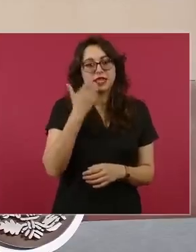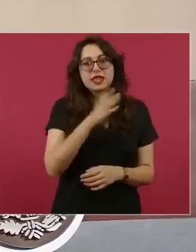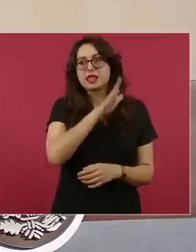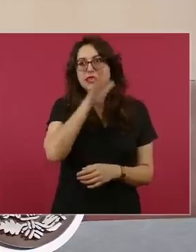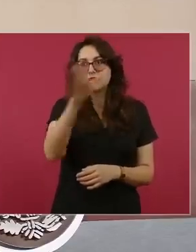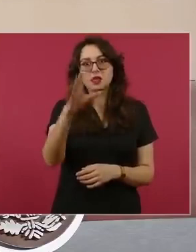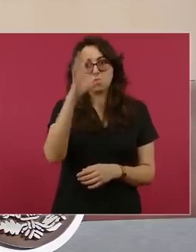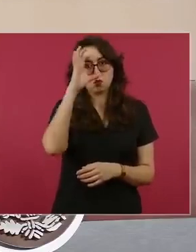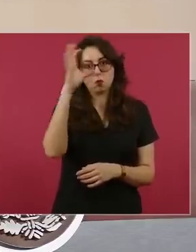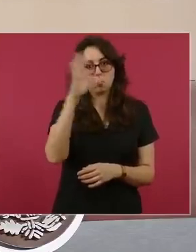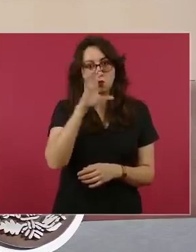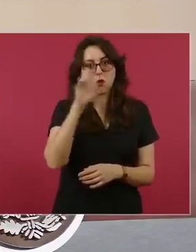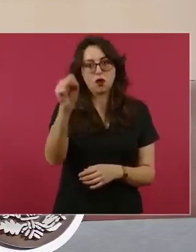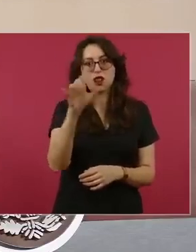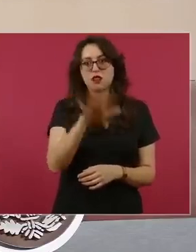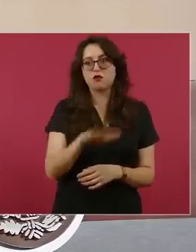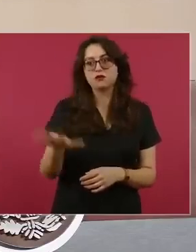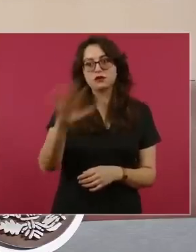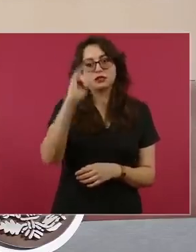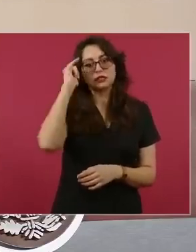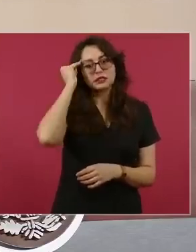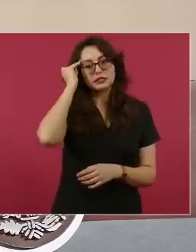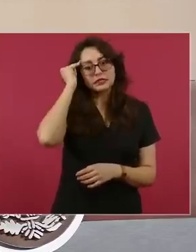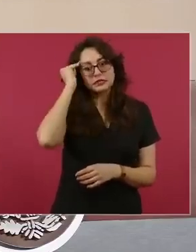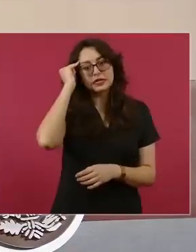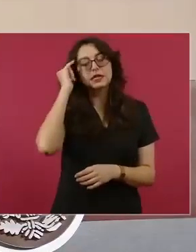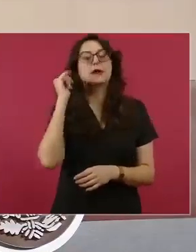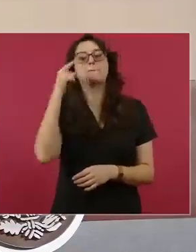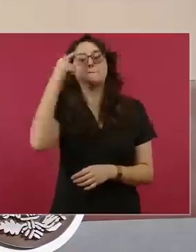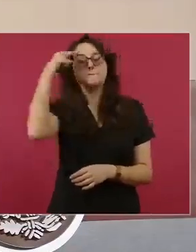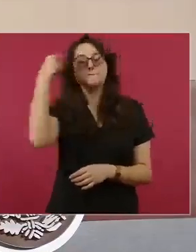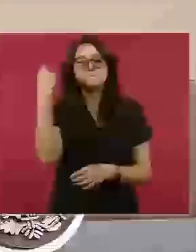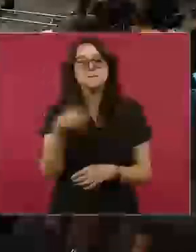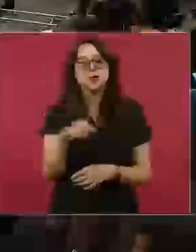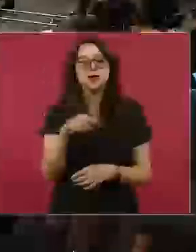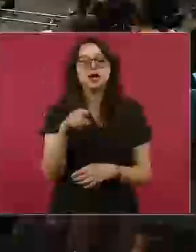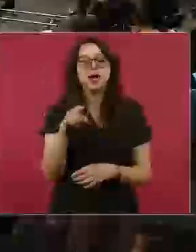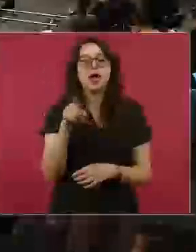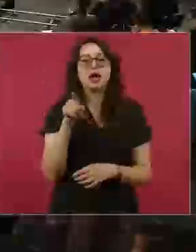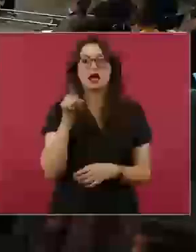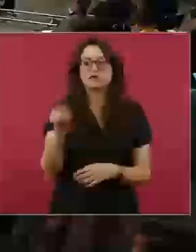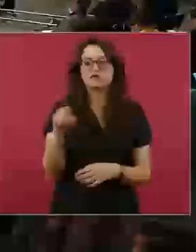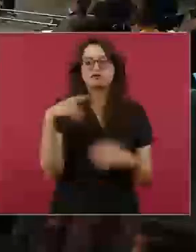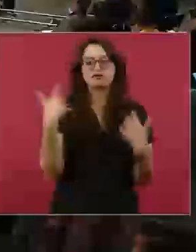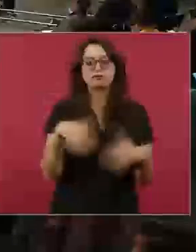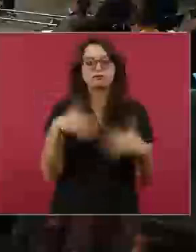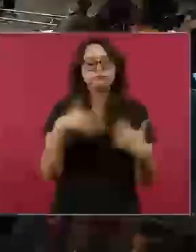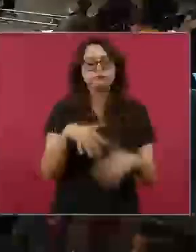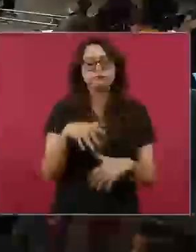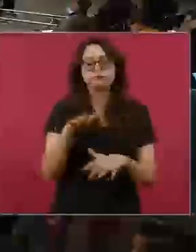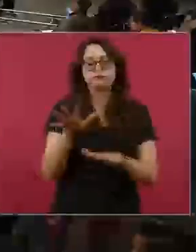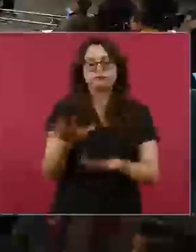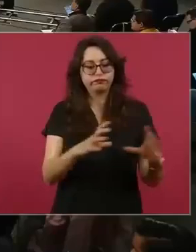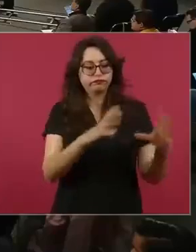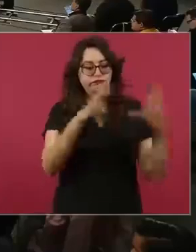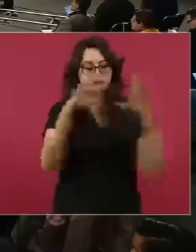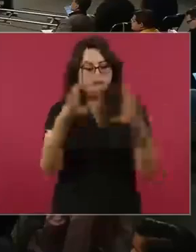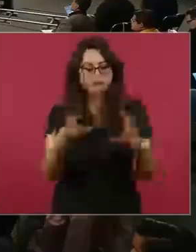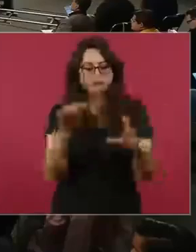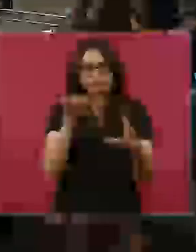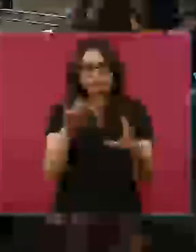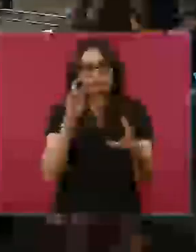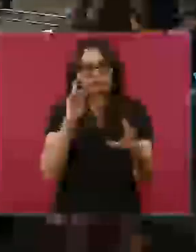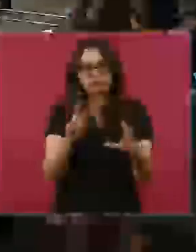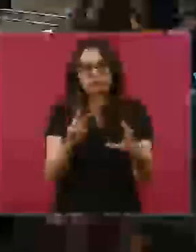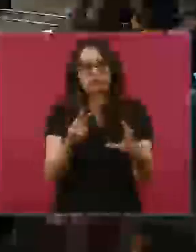Museo Regional de los Pueblos de Morelos, para que conozcan esta impresionante pieza de